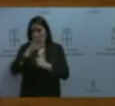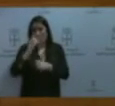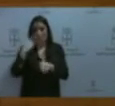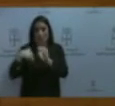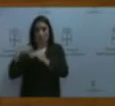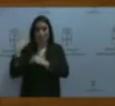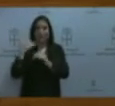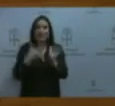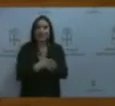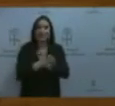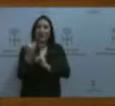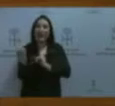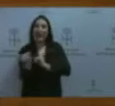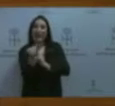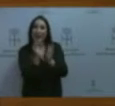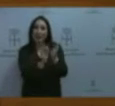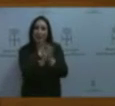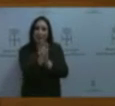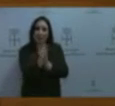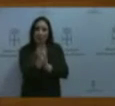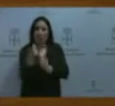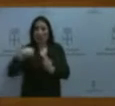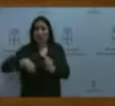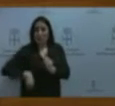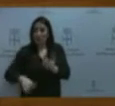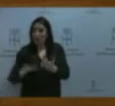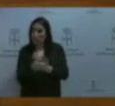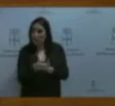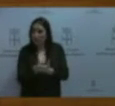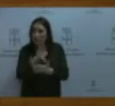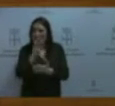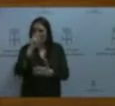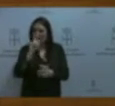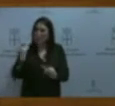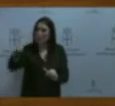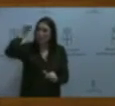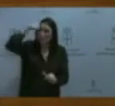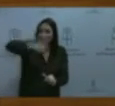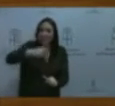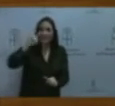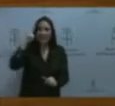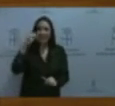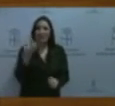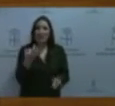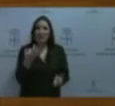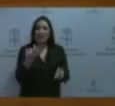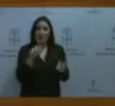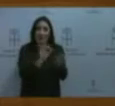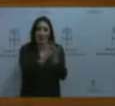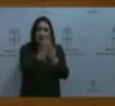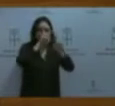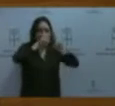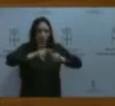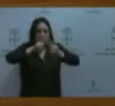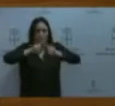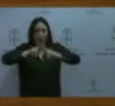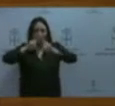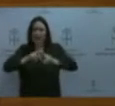de servicio y todos los profesionales saben que hay que analizar sistemáticamente sus servicios, que hay